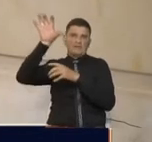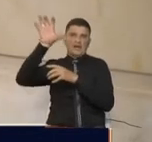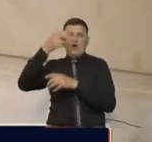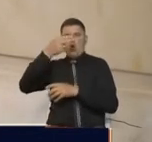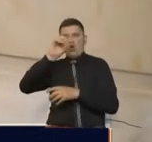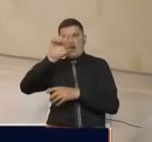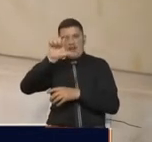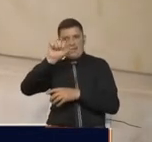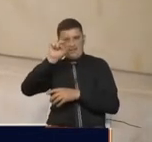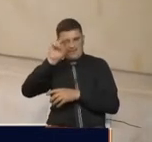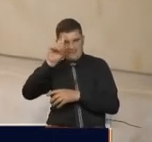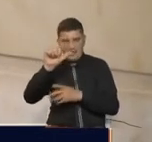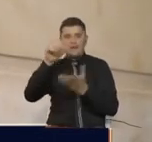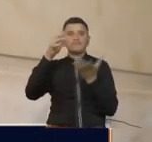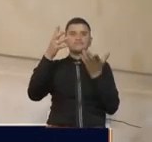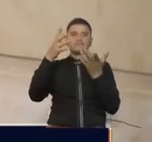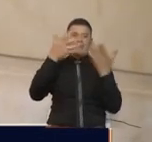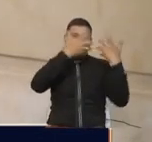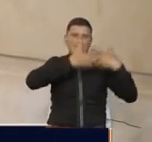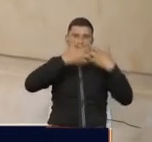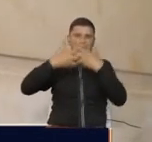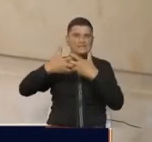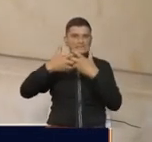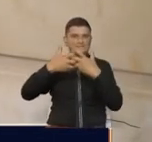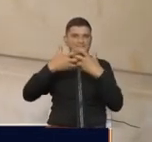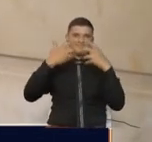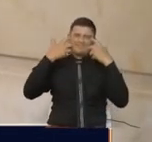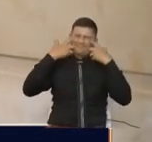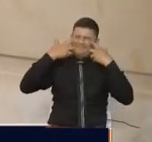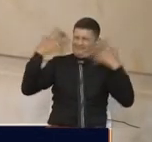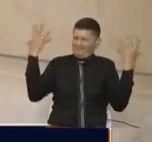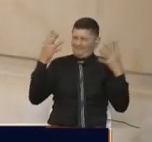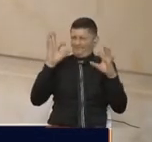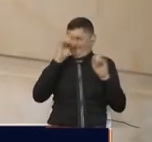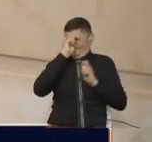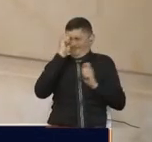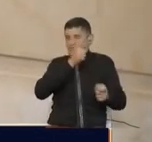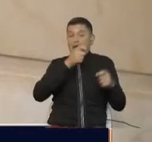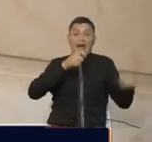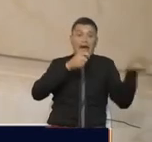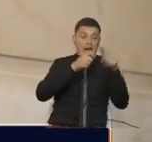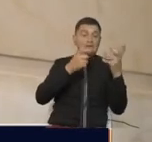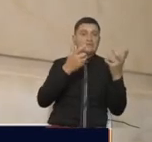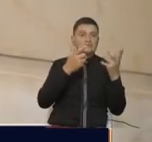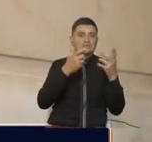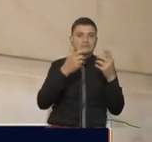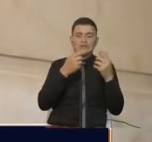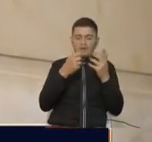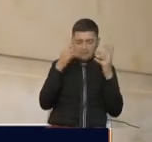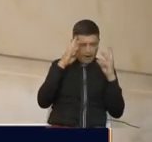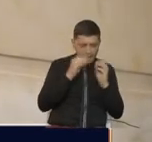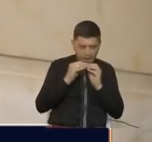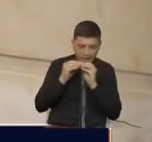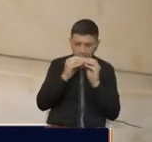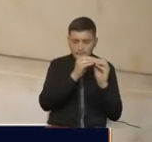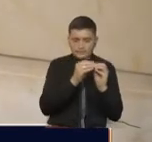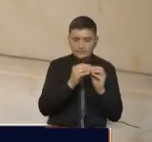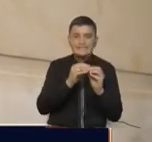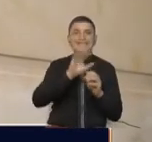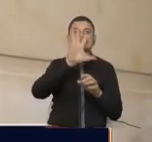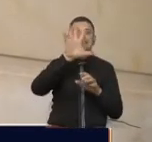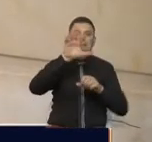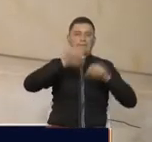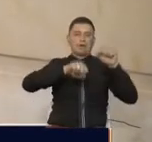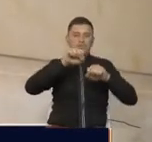firmas consultoras de muchísima credibilidad. Se plantearon cinco alternativas en el